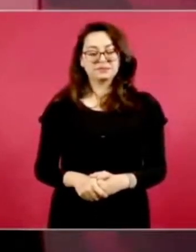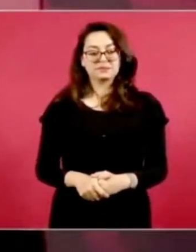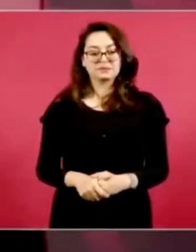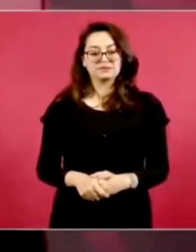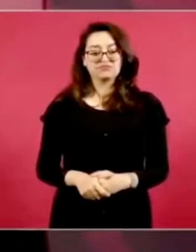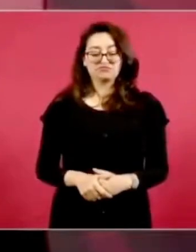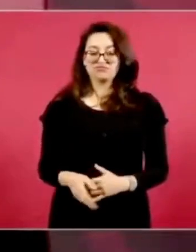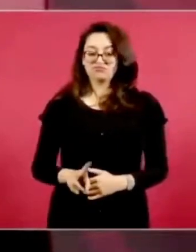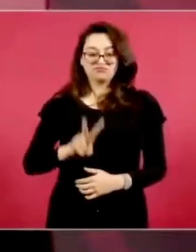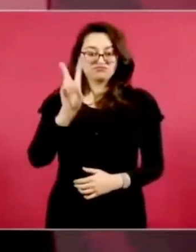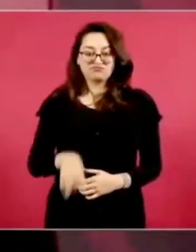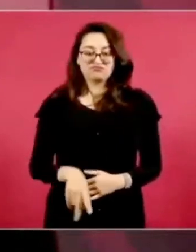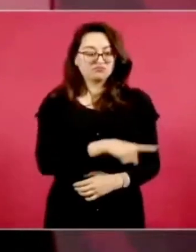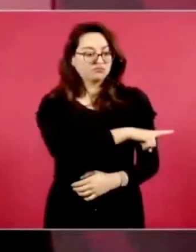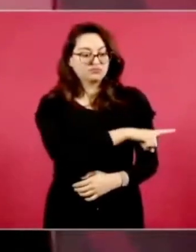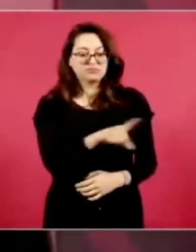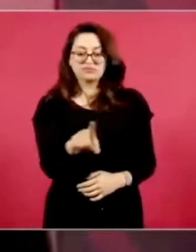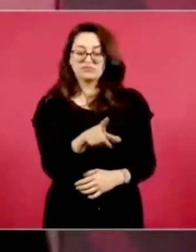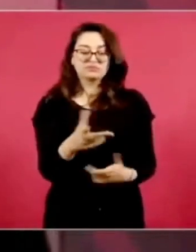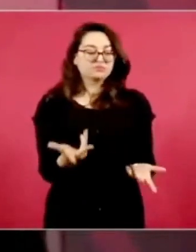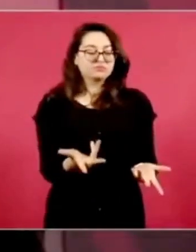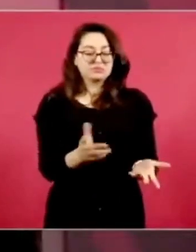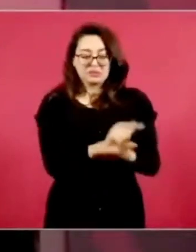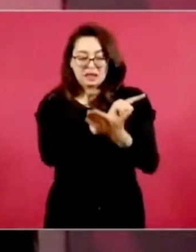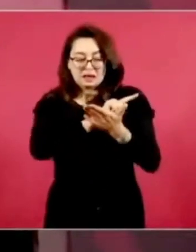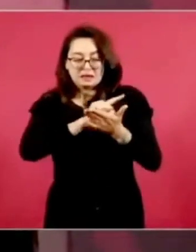Guerra sucia, mucho dinero,